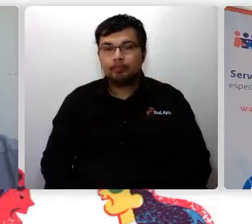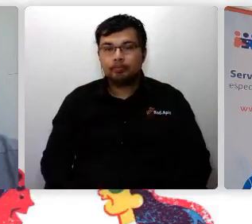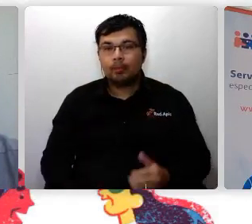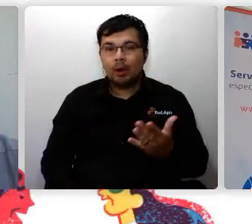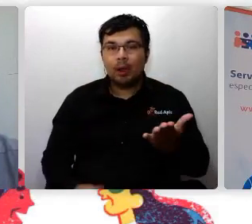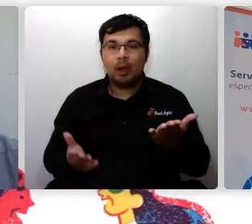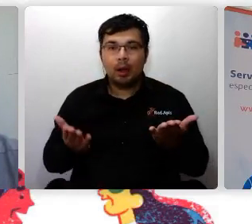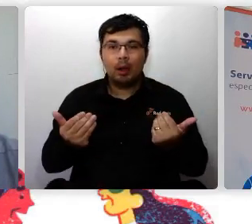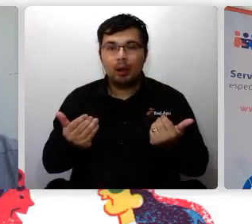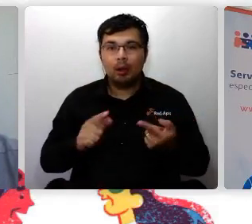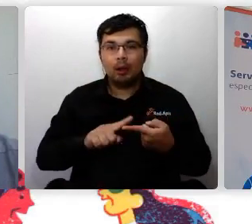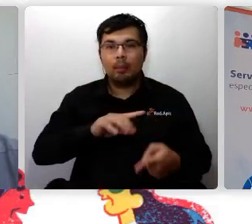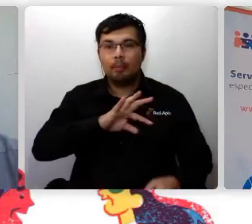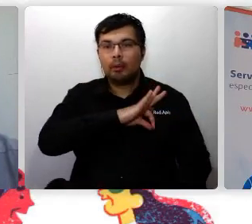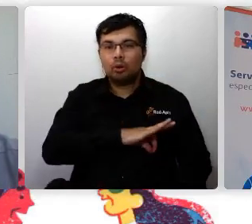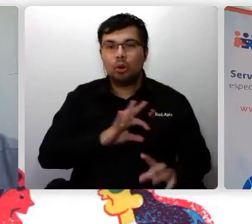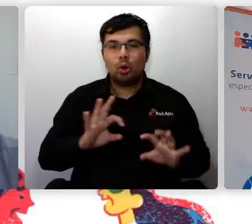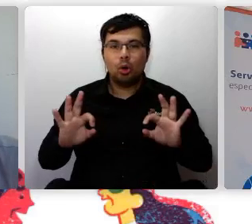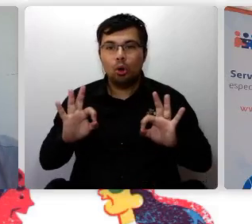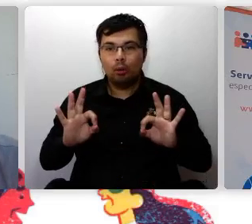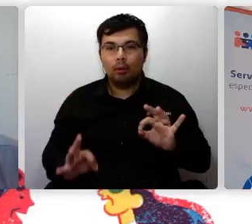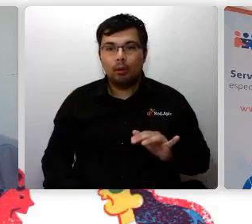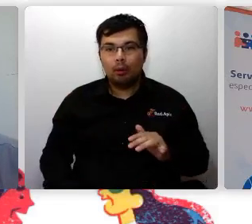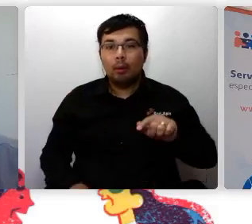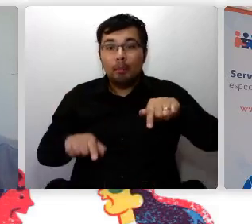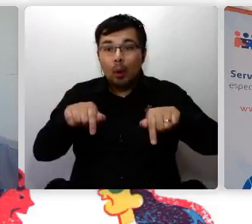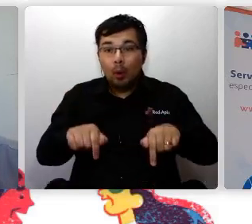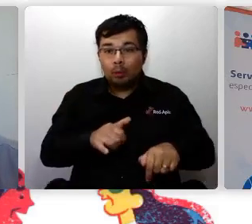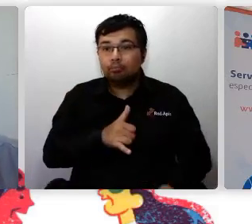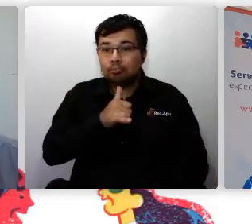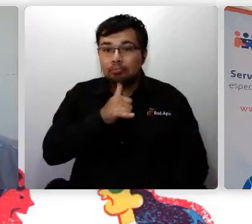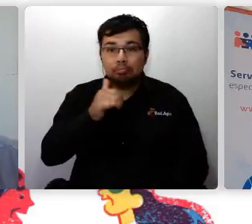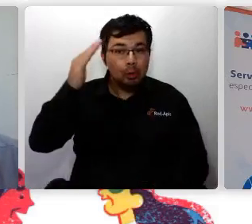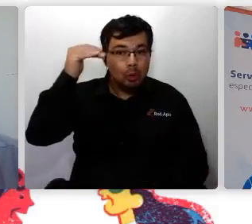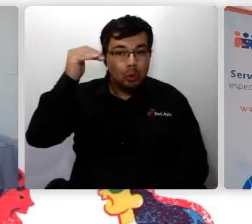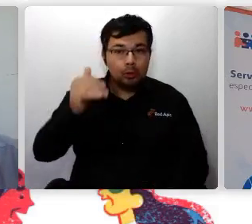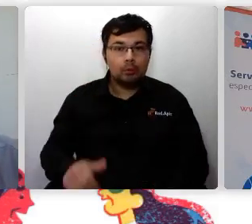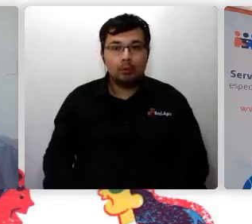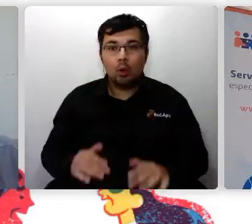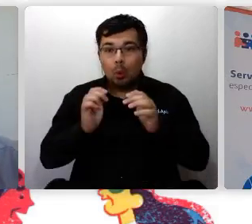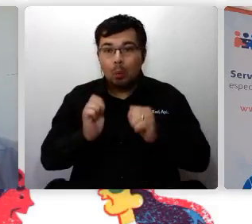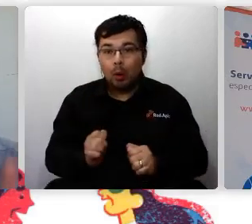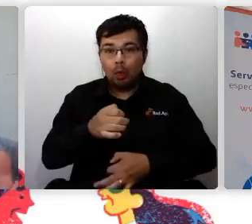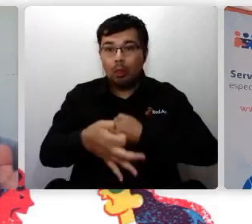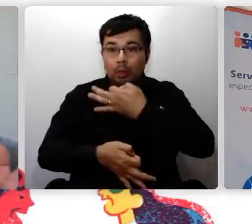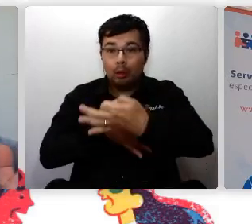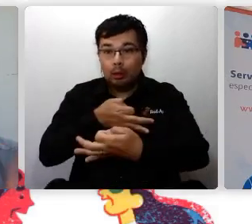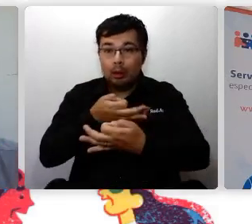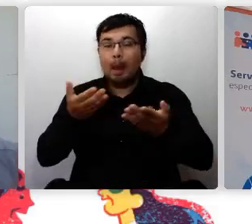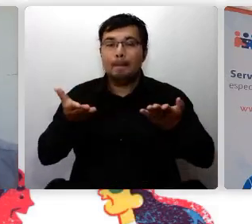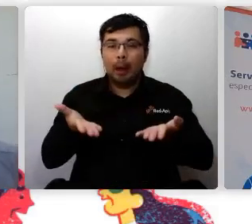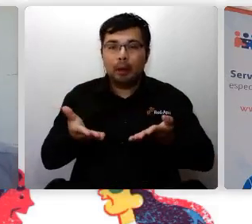para petición normal, pero en este caso preciso no lo sé. ¿Podrían orientarme? Para eso están, ¿no? Iván, quiero adelantarme.